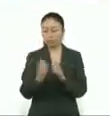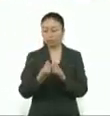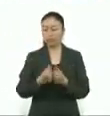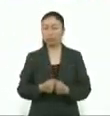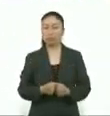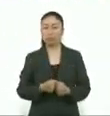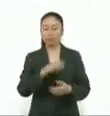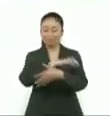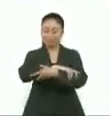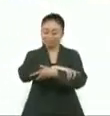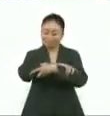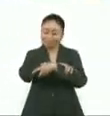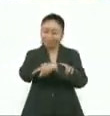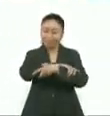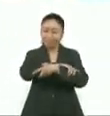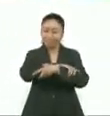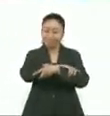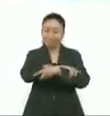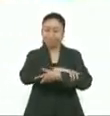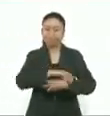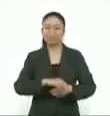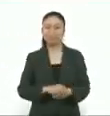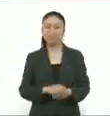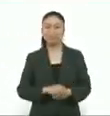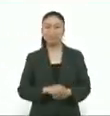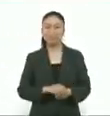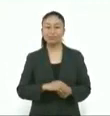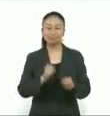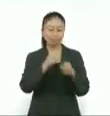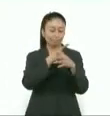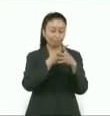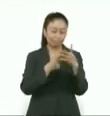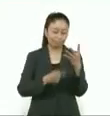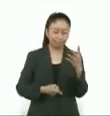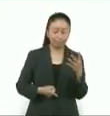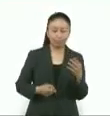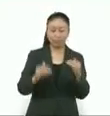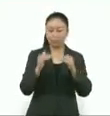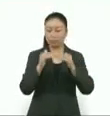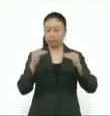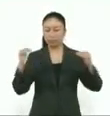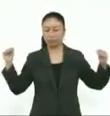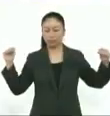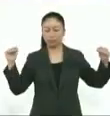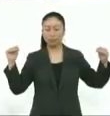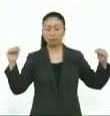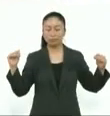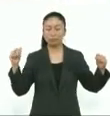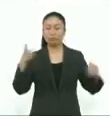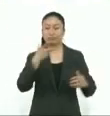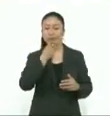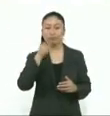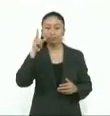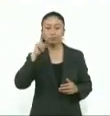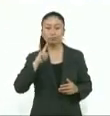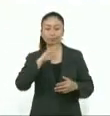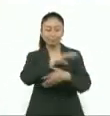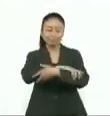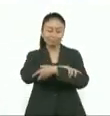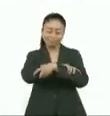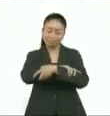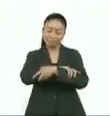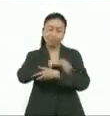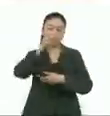Poder hermanarnos en las consignas por la igualdad sustantiva y la paridad, sororas por